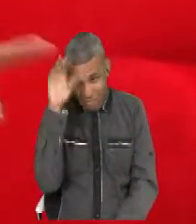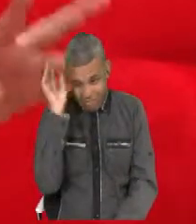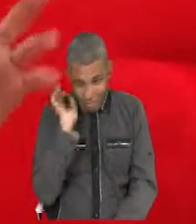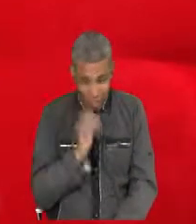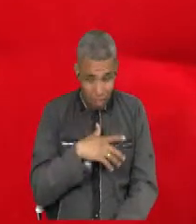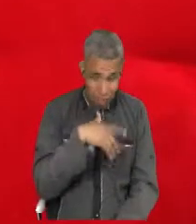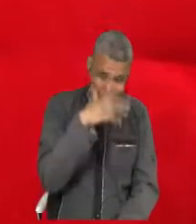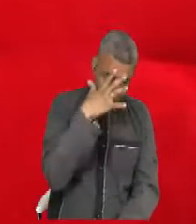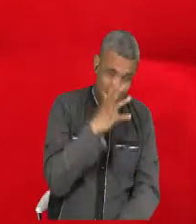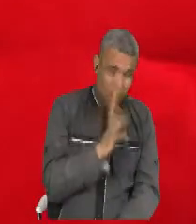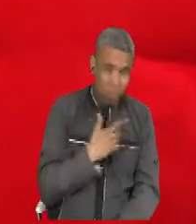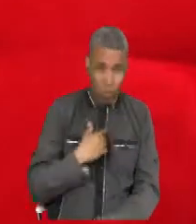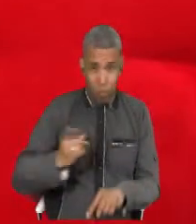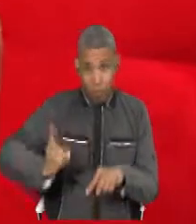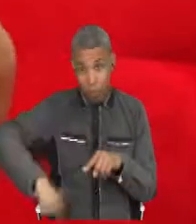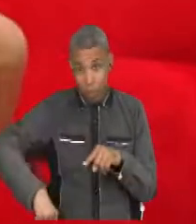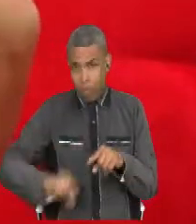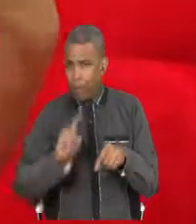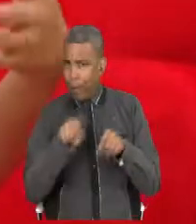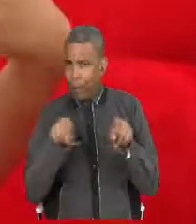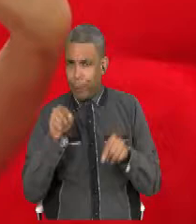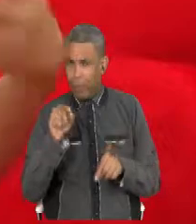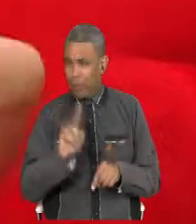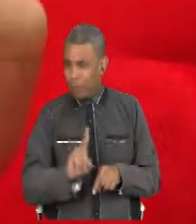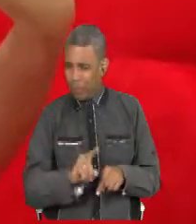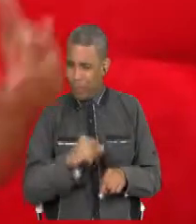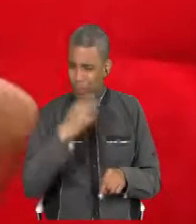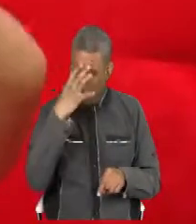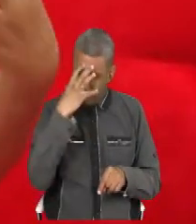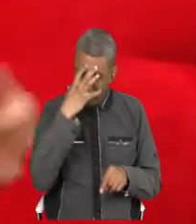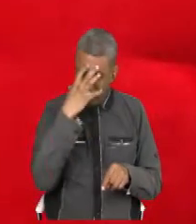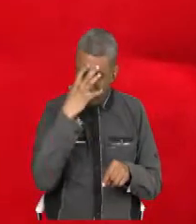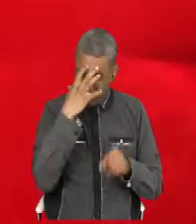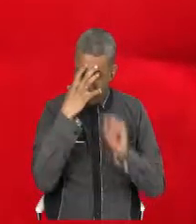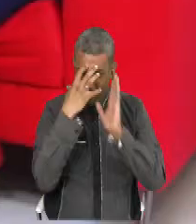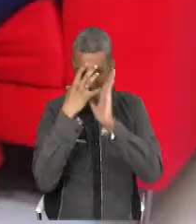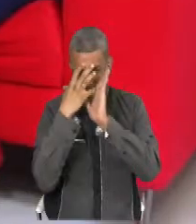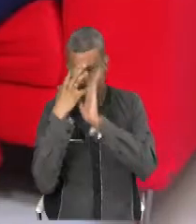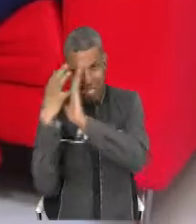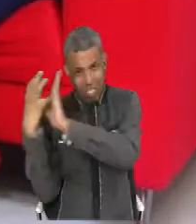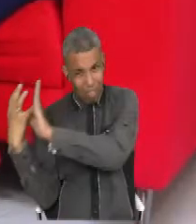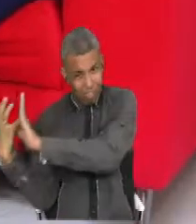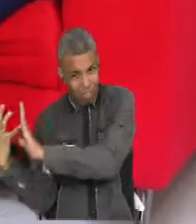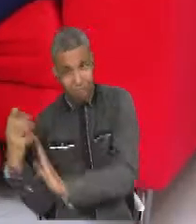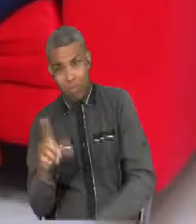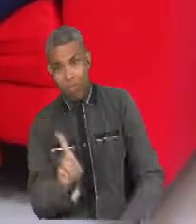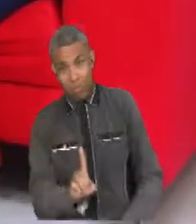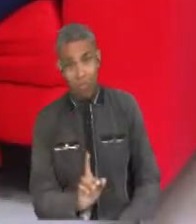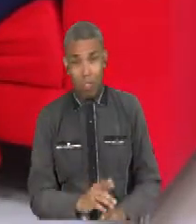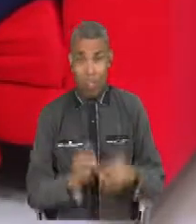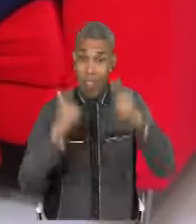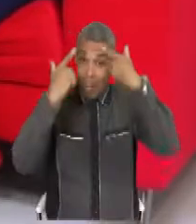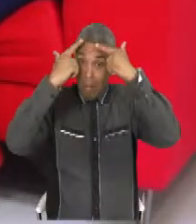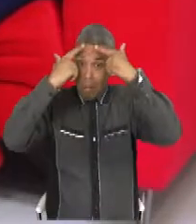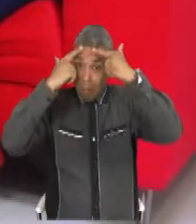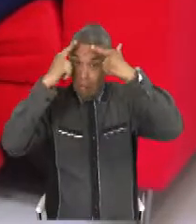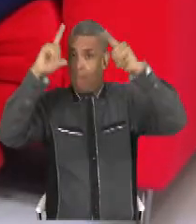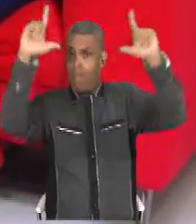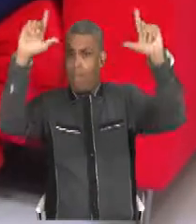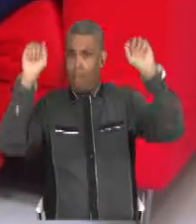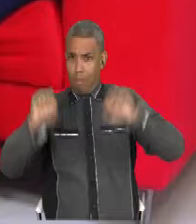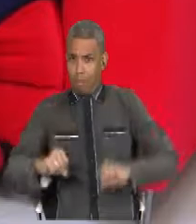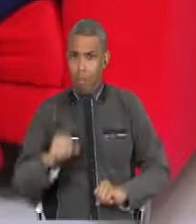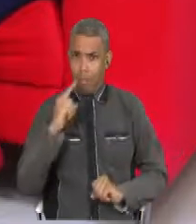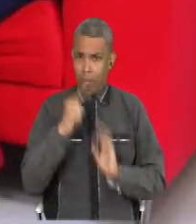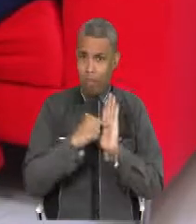pero no fui capaz. O sea, eso también es como irle enseñando, sí, a la gente y adquirir confianza también, y depende, sí, también de la